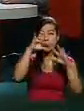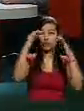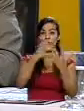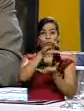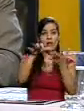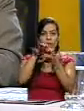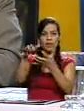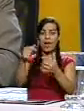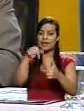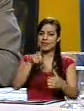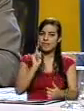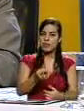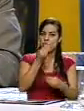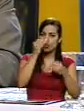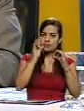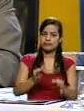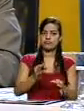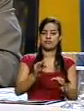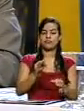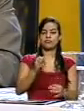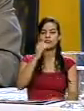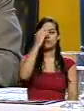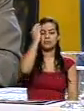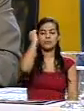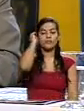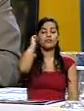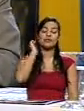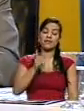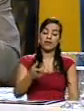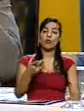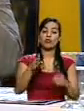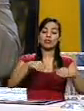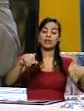justa de la tierra, y en la medida en que se cumpla